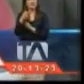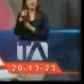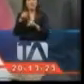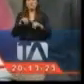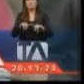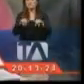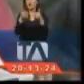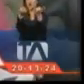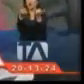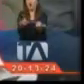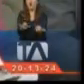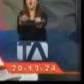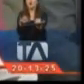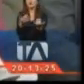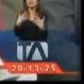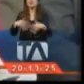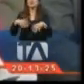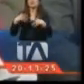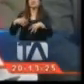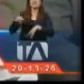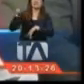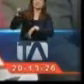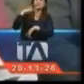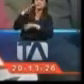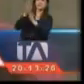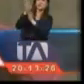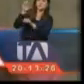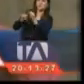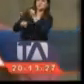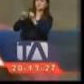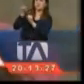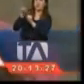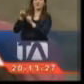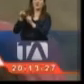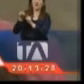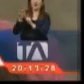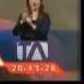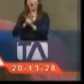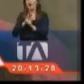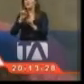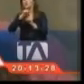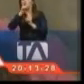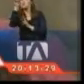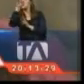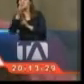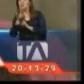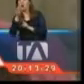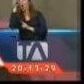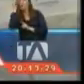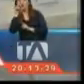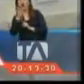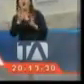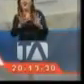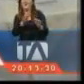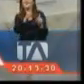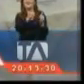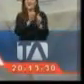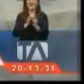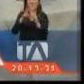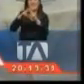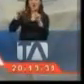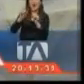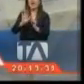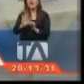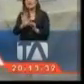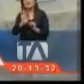se encuentra hoy en el centro de los señalamientos por su tibia postura sobre la situación en Venezuela, en Nicaragua, y esta vez por